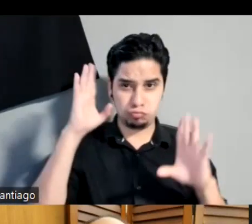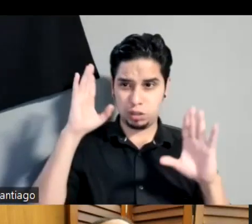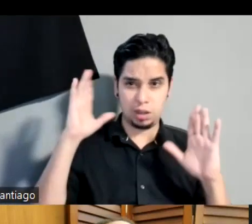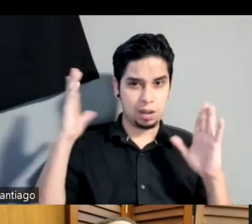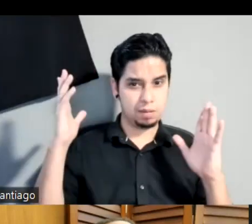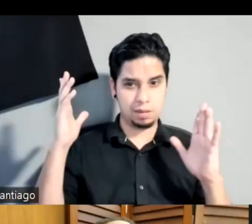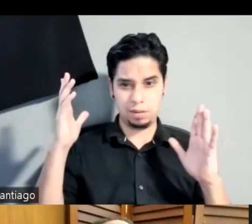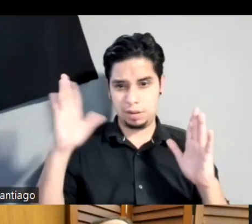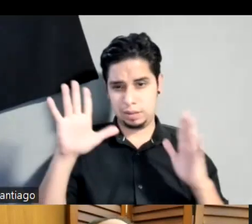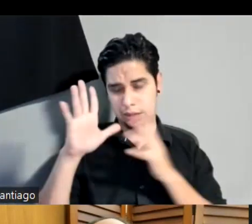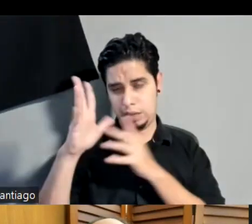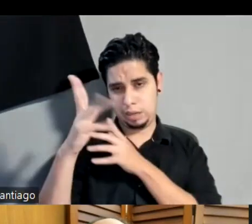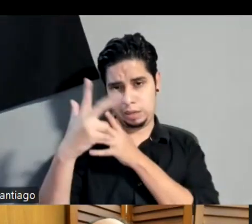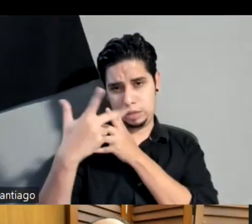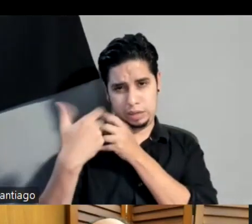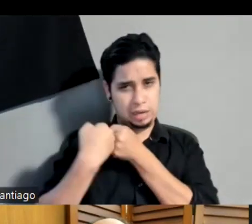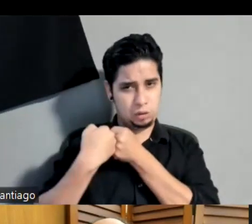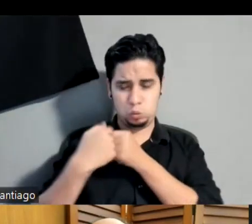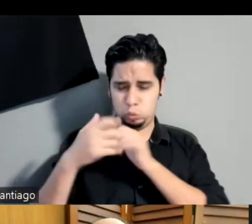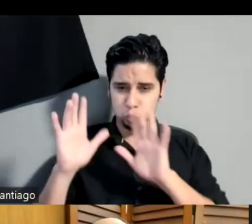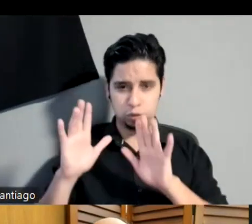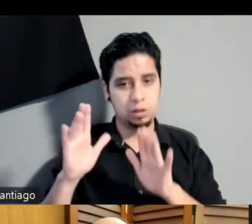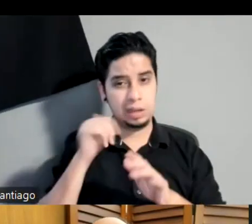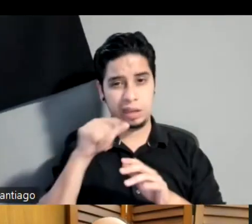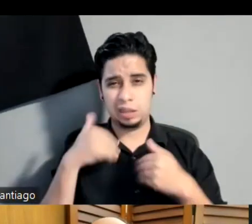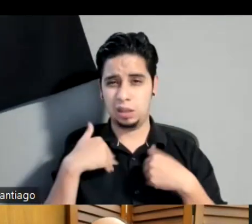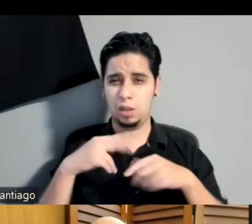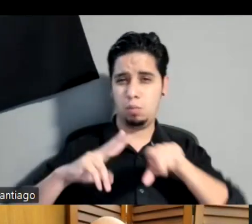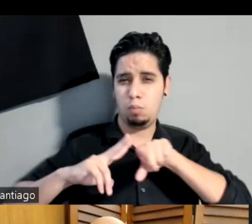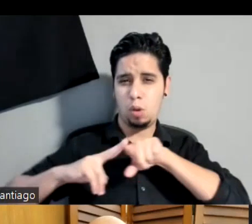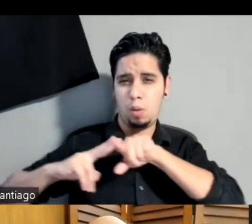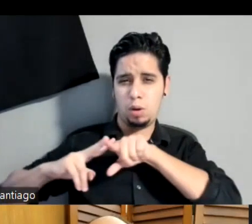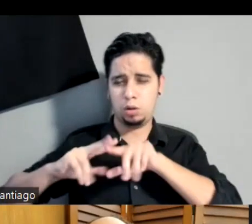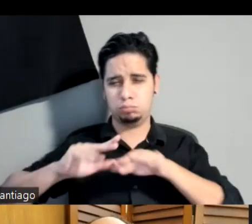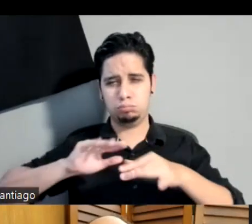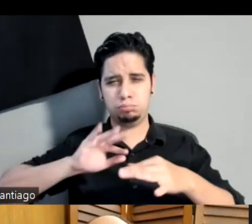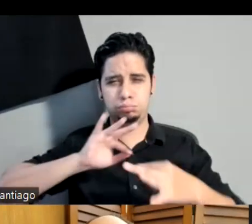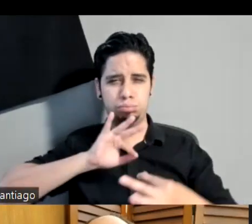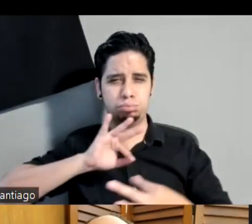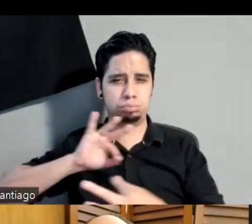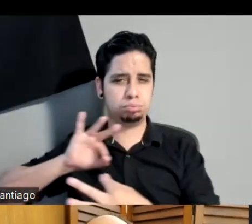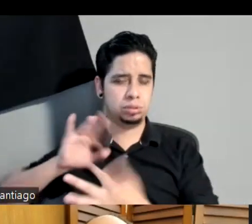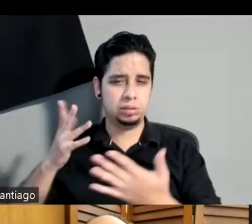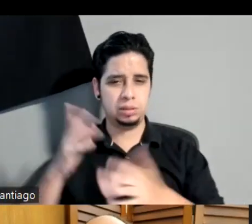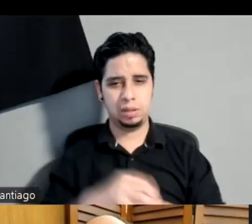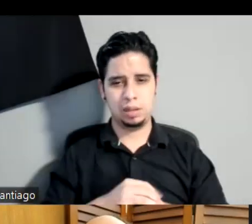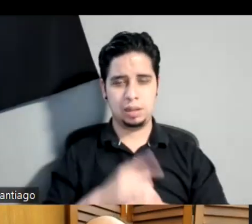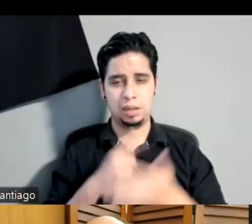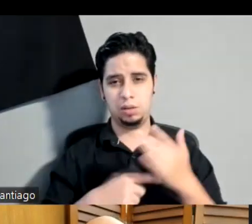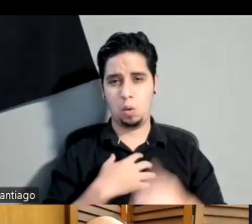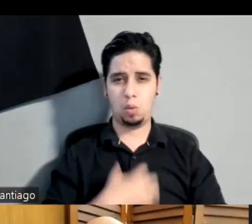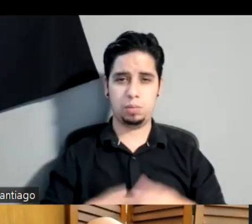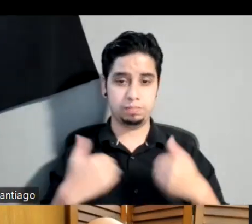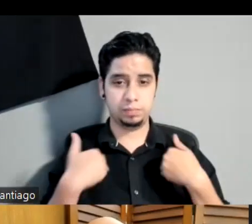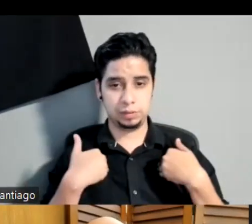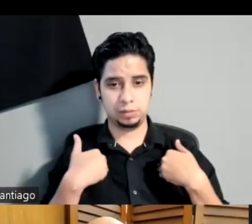Ese reto. Ella tiene un vocabulario, imagínate, que ya quisiera yo. ¿No?